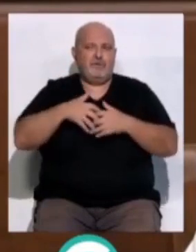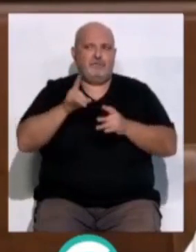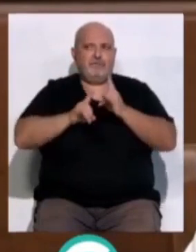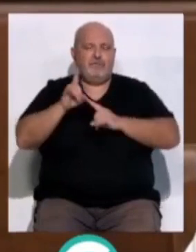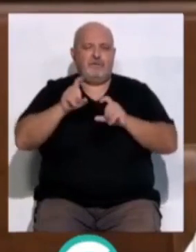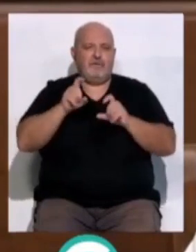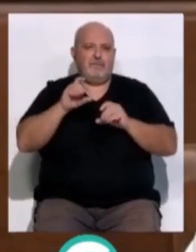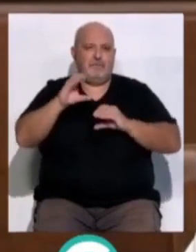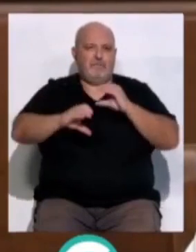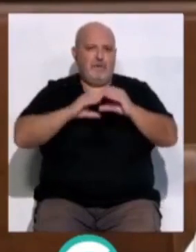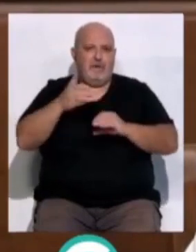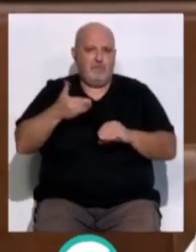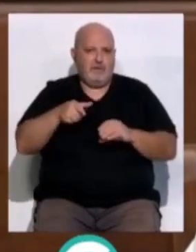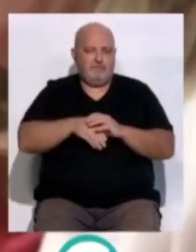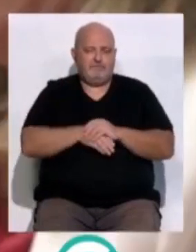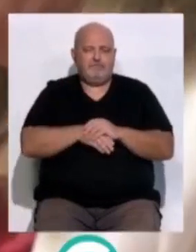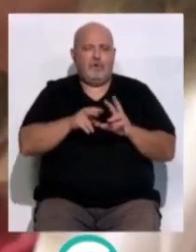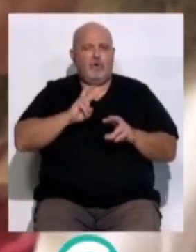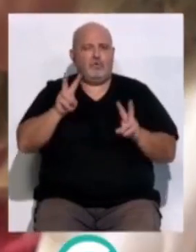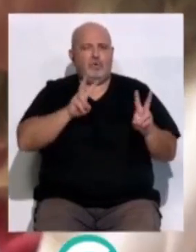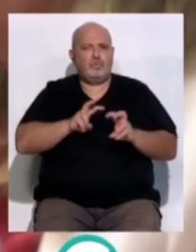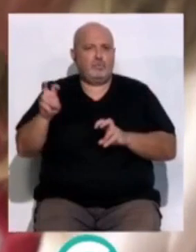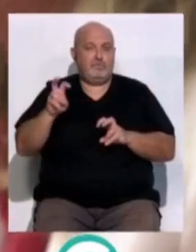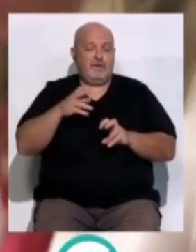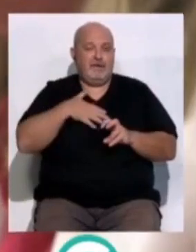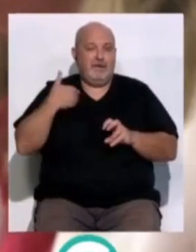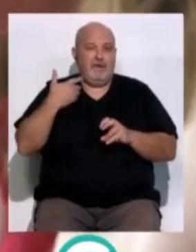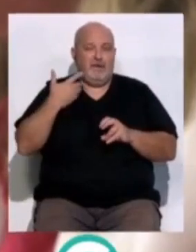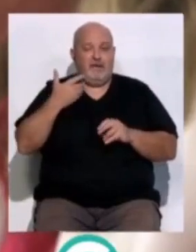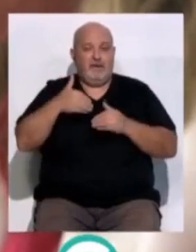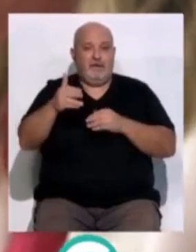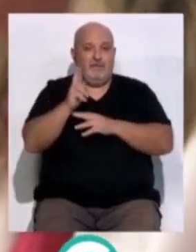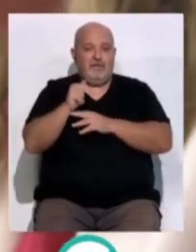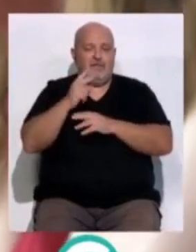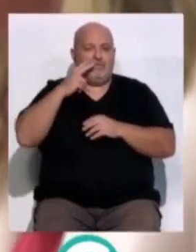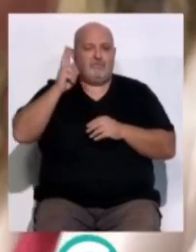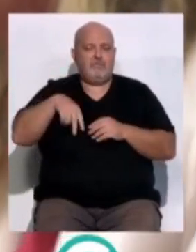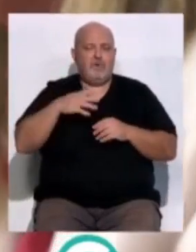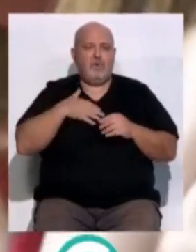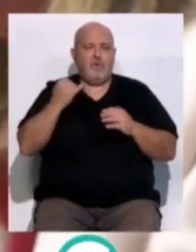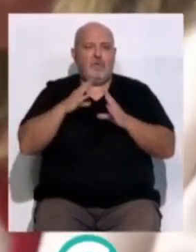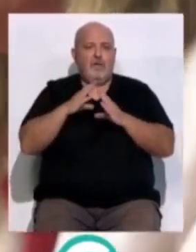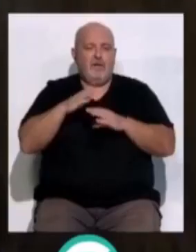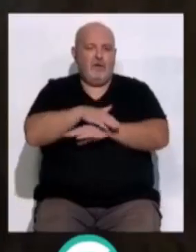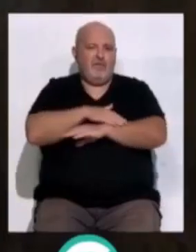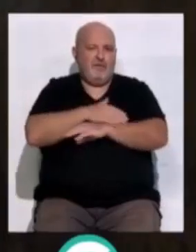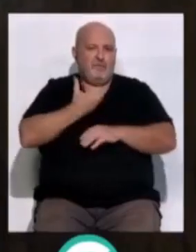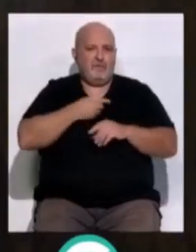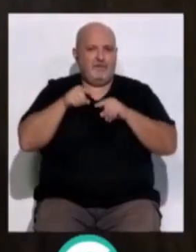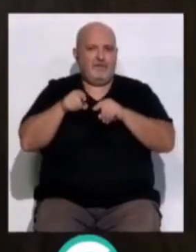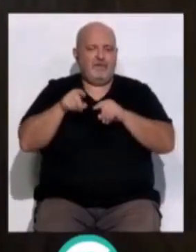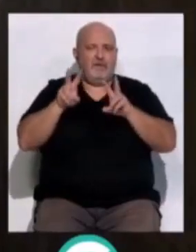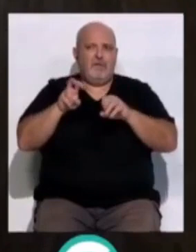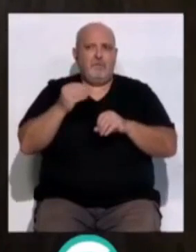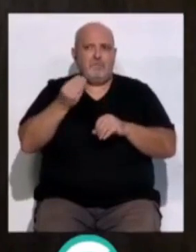inversiones sea importante. Entre otros asuntos que han recibido este viernes también el visto bueno de la Junta de Gobierno del Ayuntamiento,